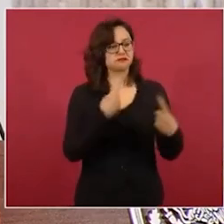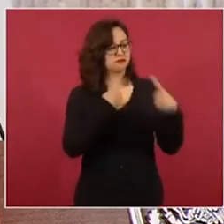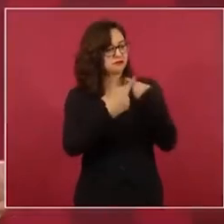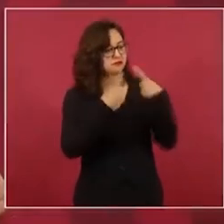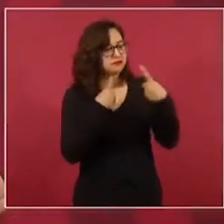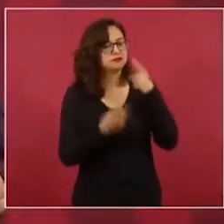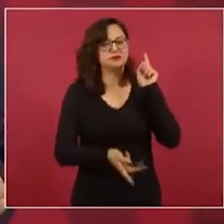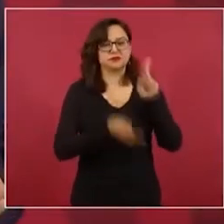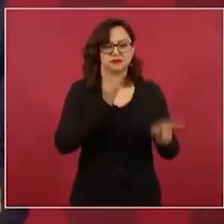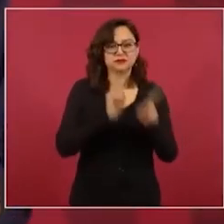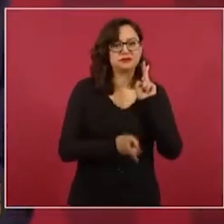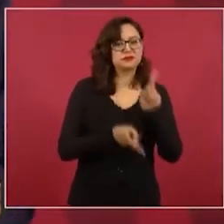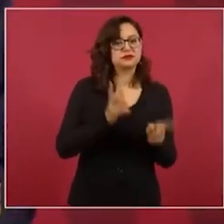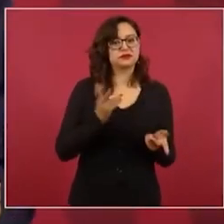es